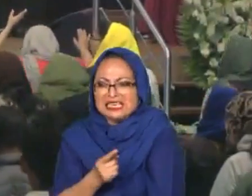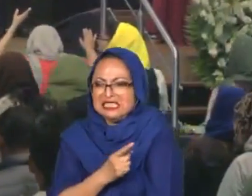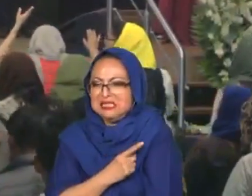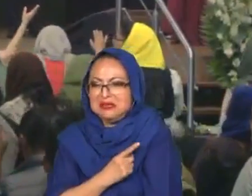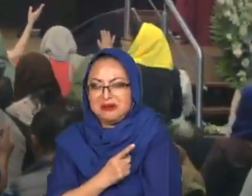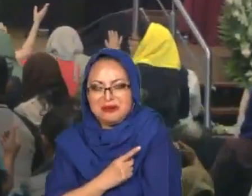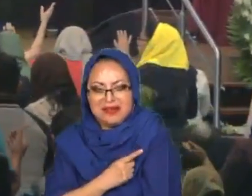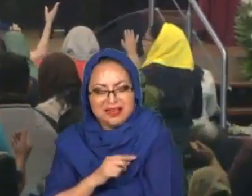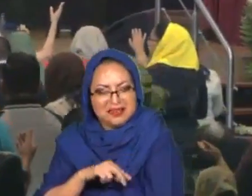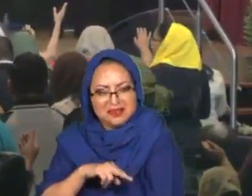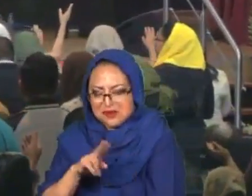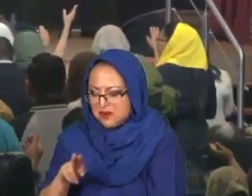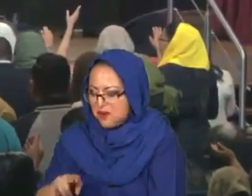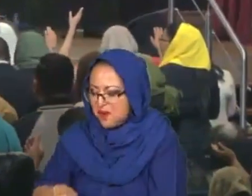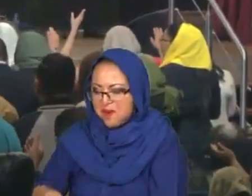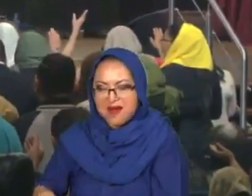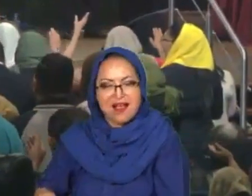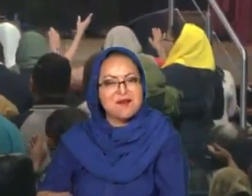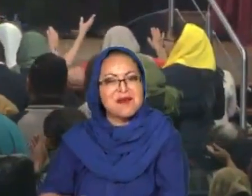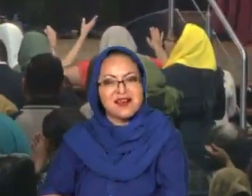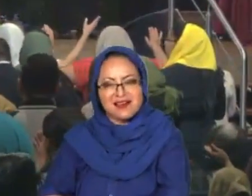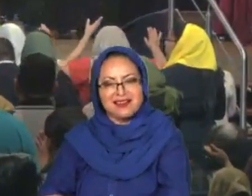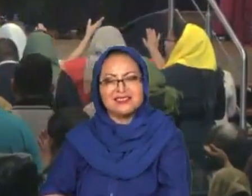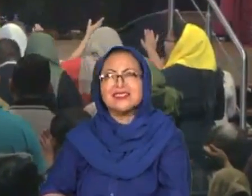En un cántico nuevo,